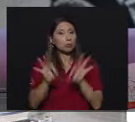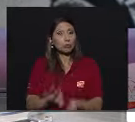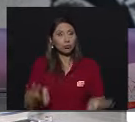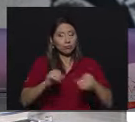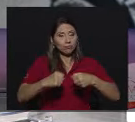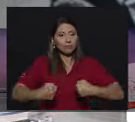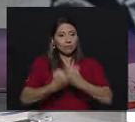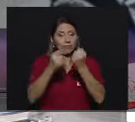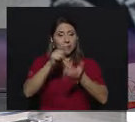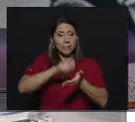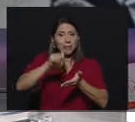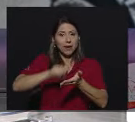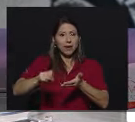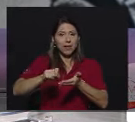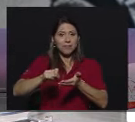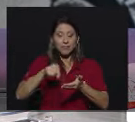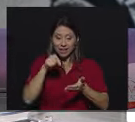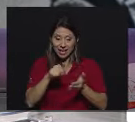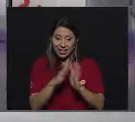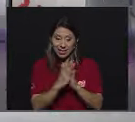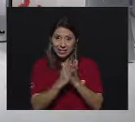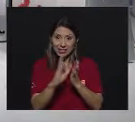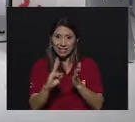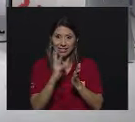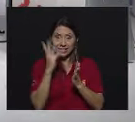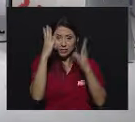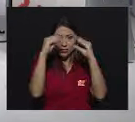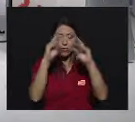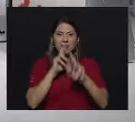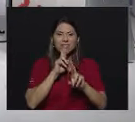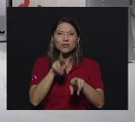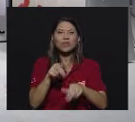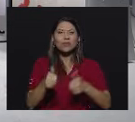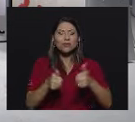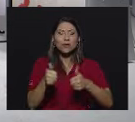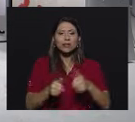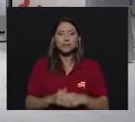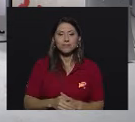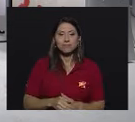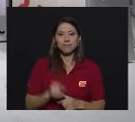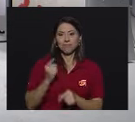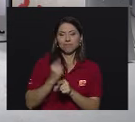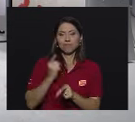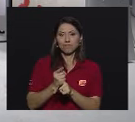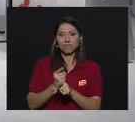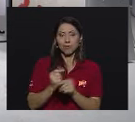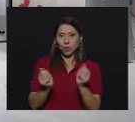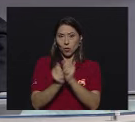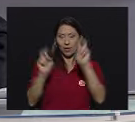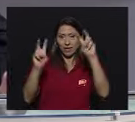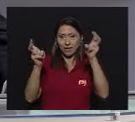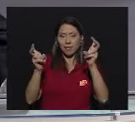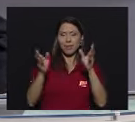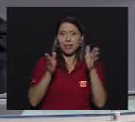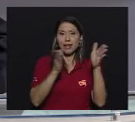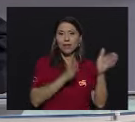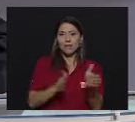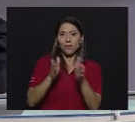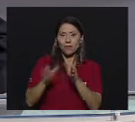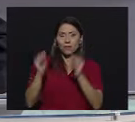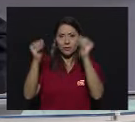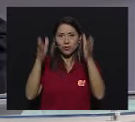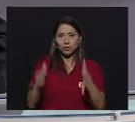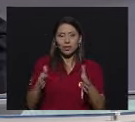Y esto significa retos bien importantes en primaria. ¿Qué resultado nos dio este sexto informe en esta materia? Correcto, digamos, en el caso, y continuando con el tema